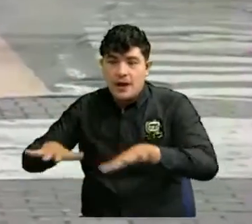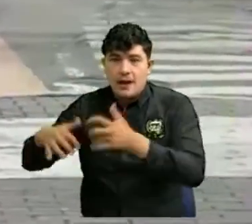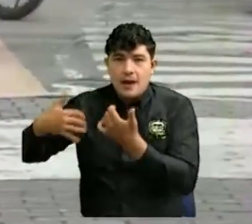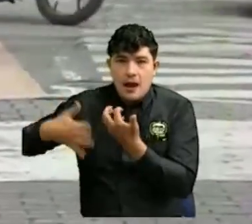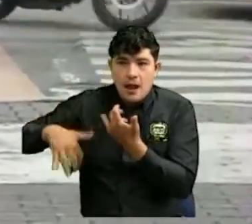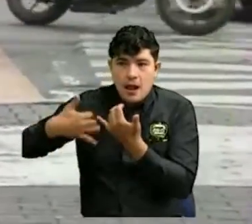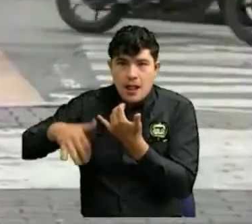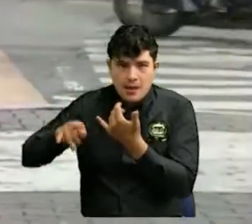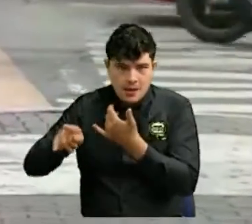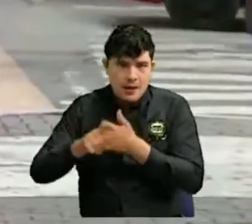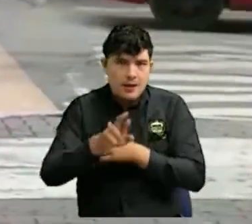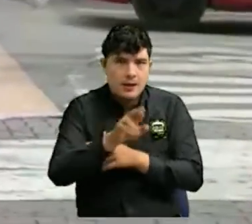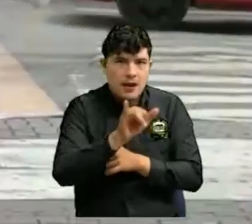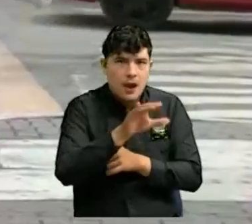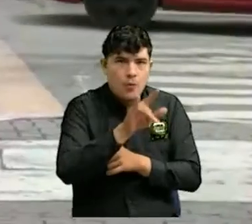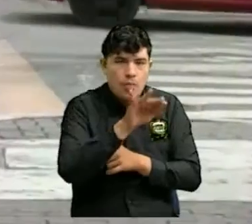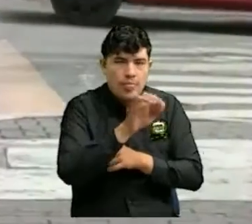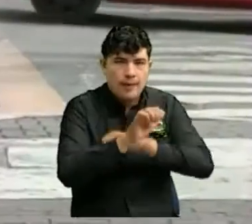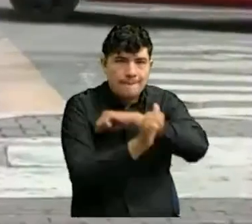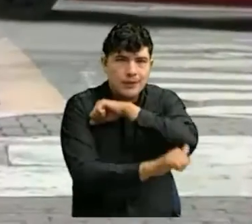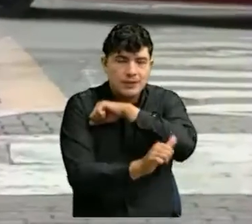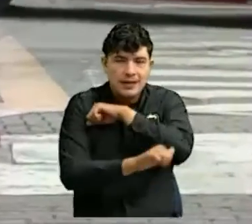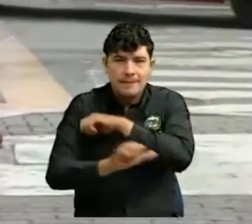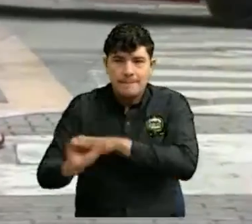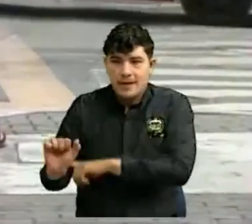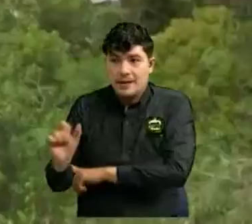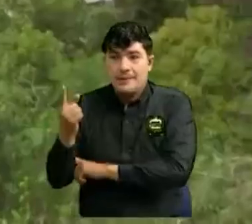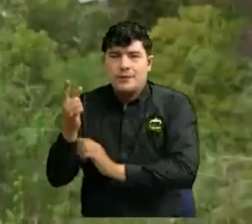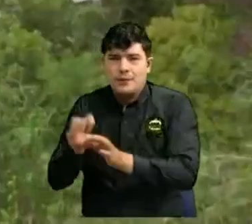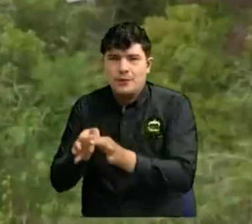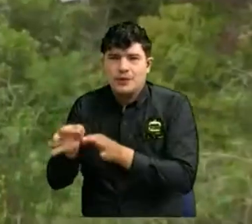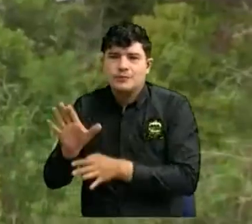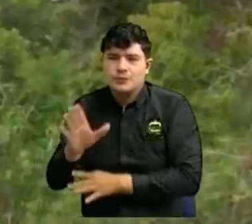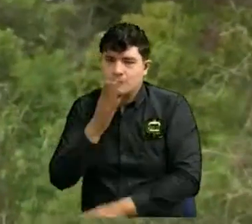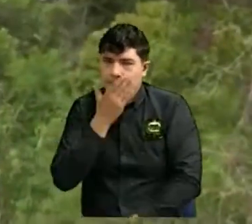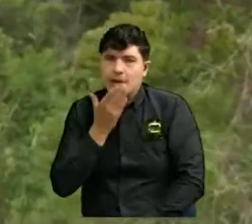en boyacá barbosa es el primero en adoptar y poner en marcha el peje